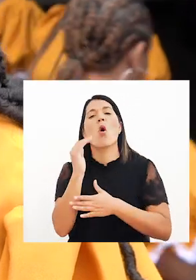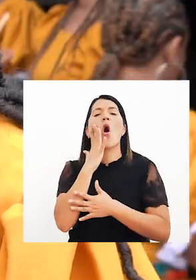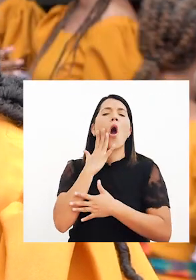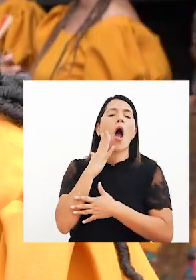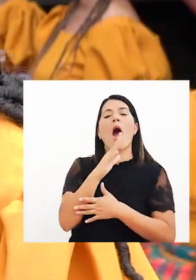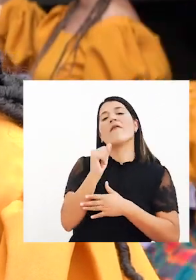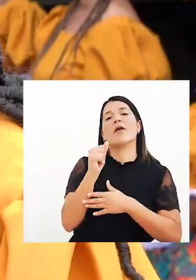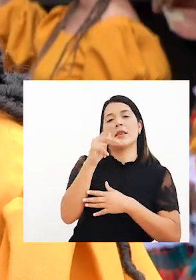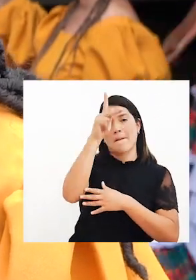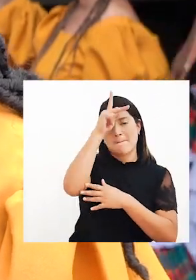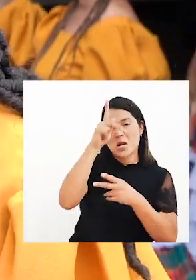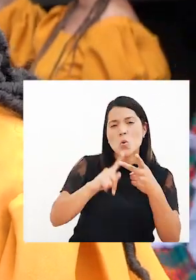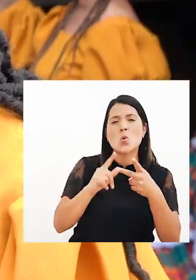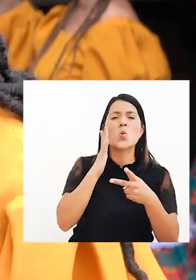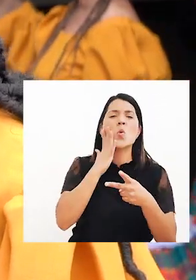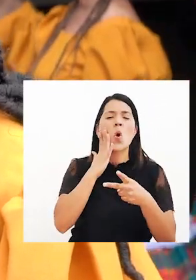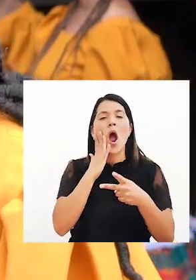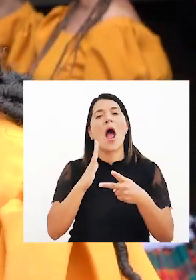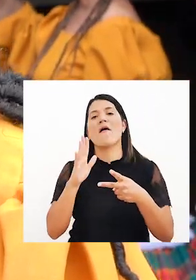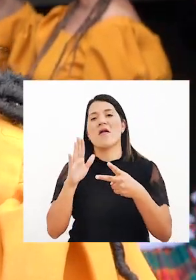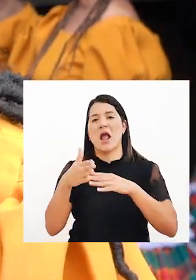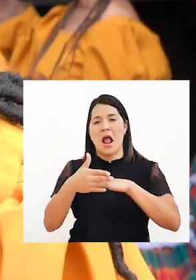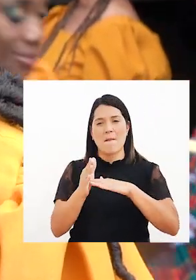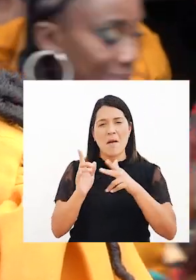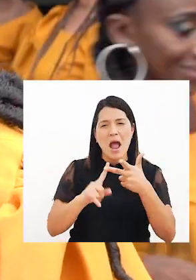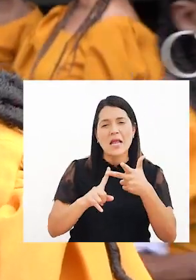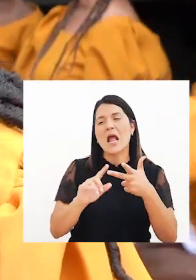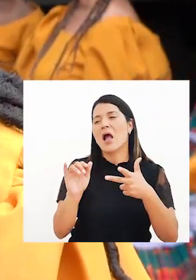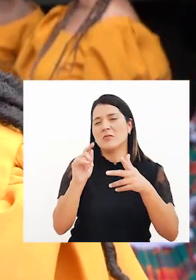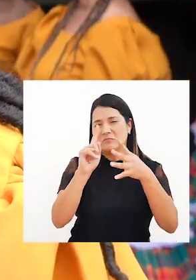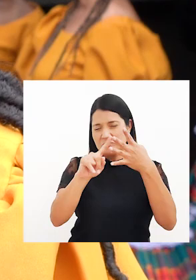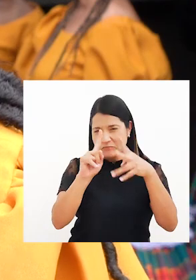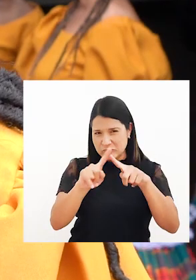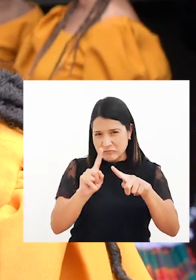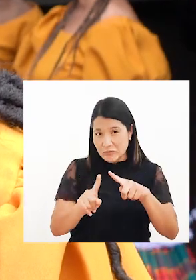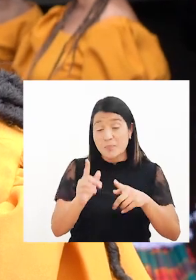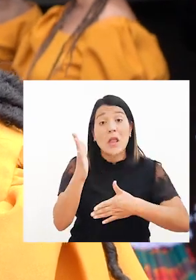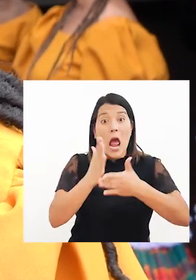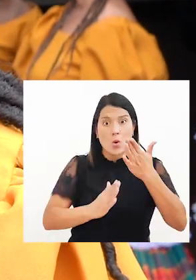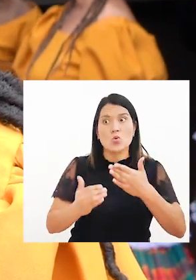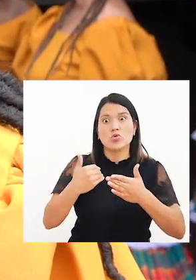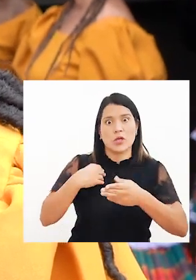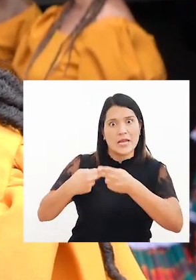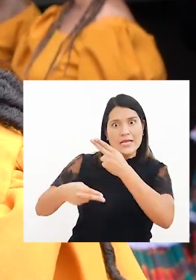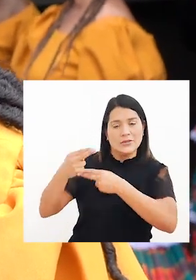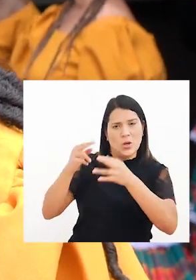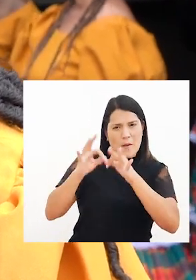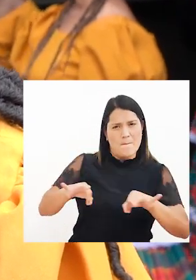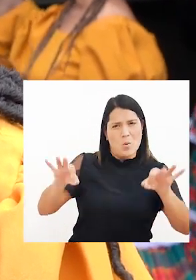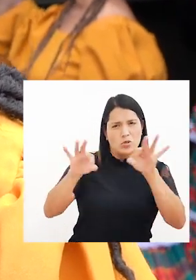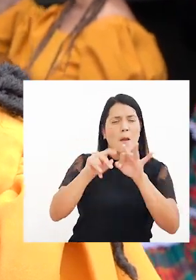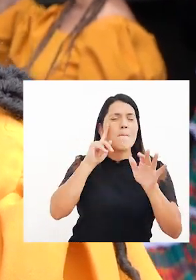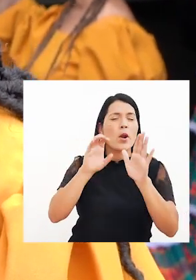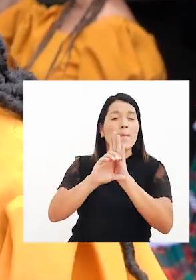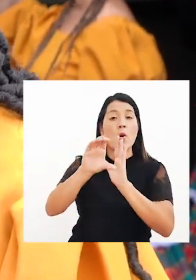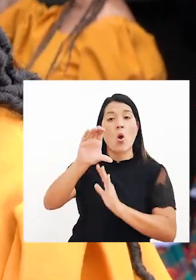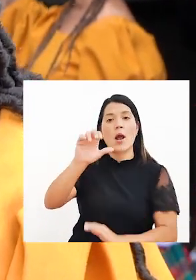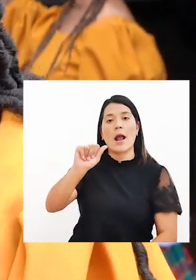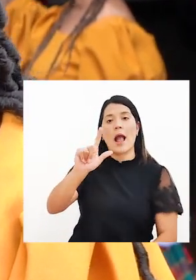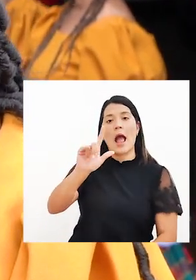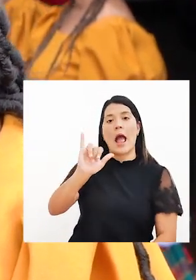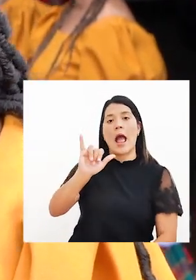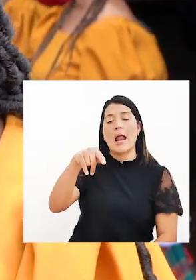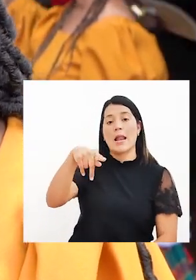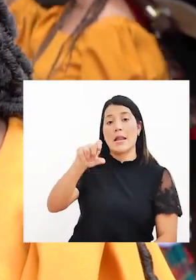la afrocolombiana. Algunas otras delegaciones representan hitos históricos, como por ejemplo el calipso, que se baila y que es